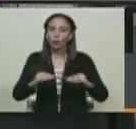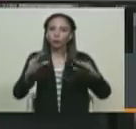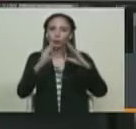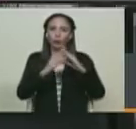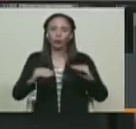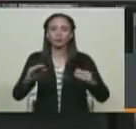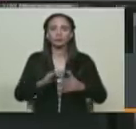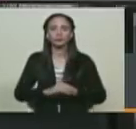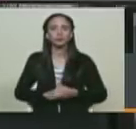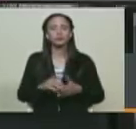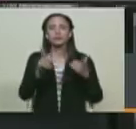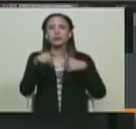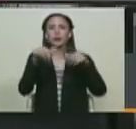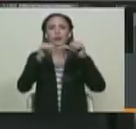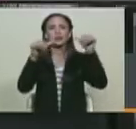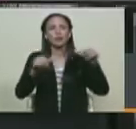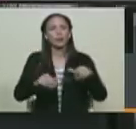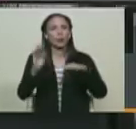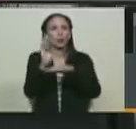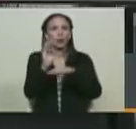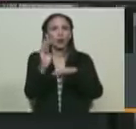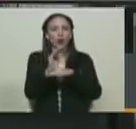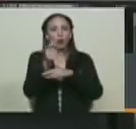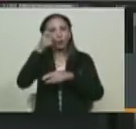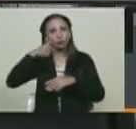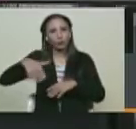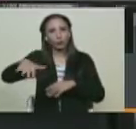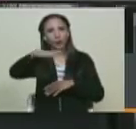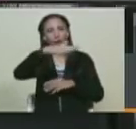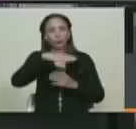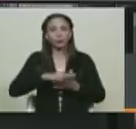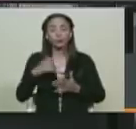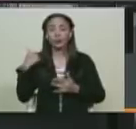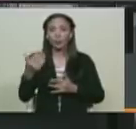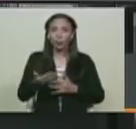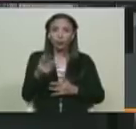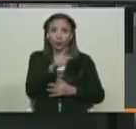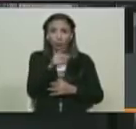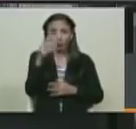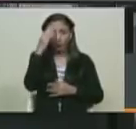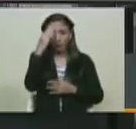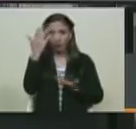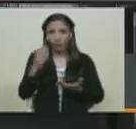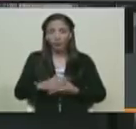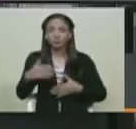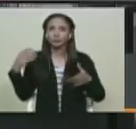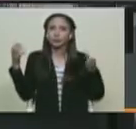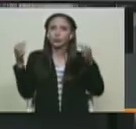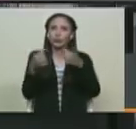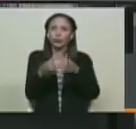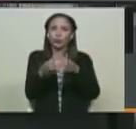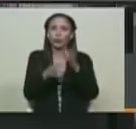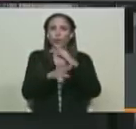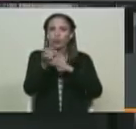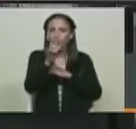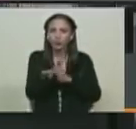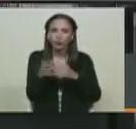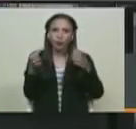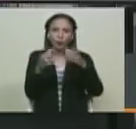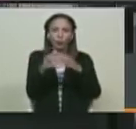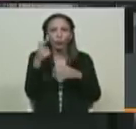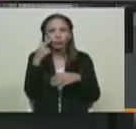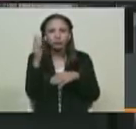todo el sistema de protección y seguridad social de nuestro pueblo. Es muy importante. Los brigadistas del movimiento Somos Venezuela en la